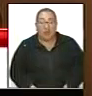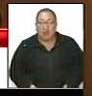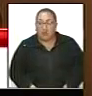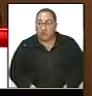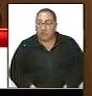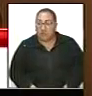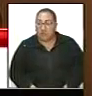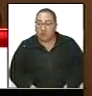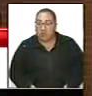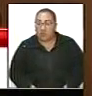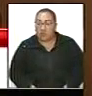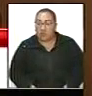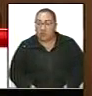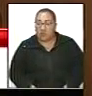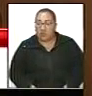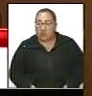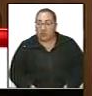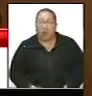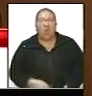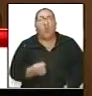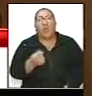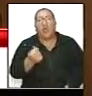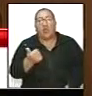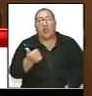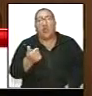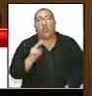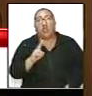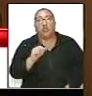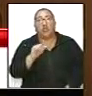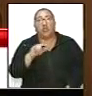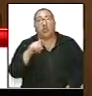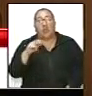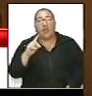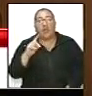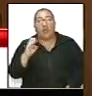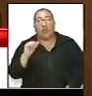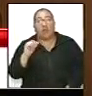cuánto dinero ha recibido SUNEDU hasta ahora, desde el 2015 que se ha creado,